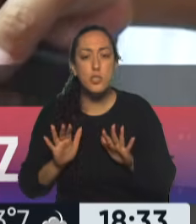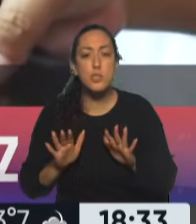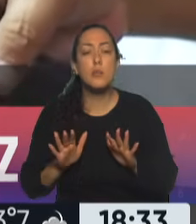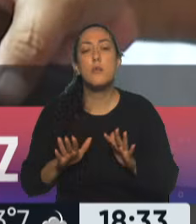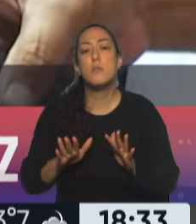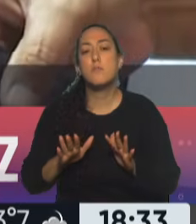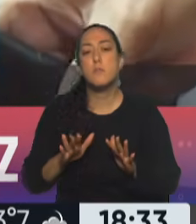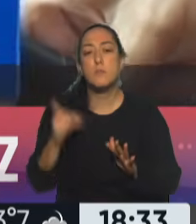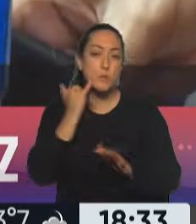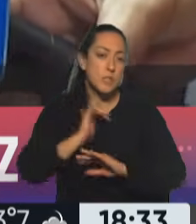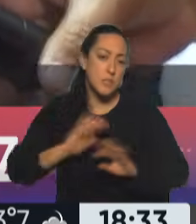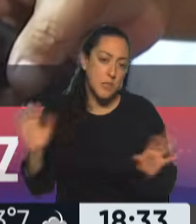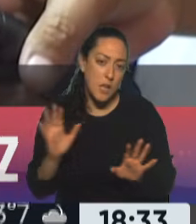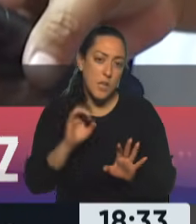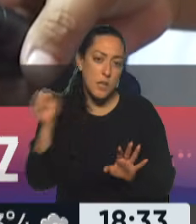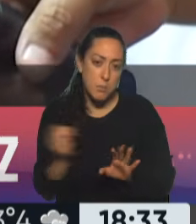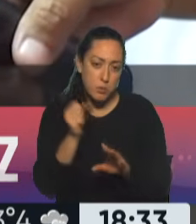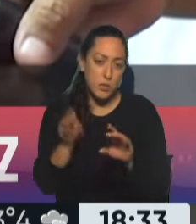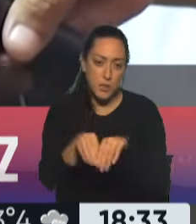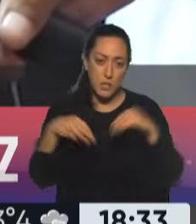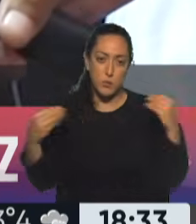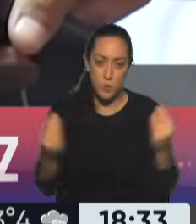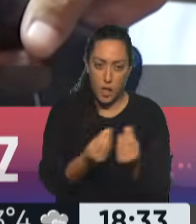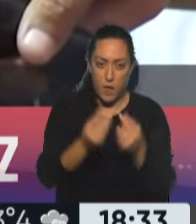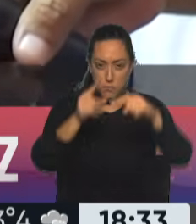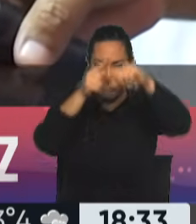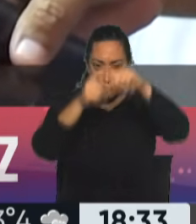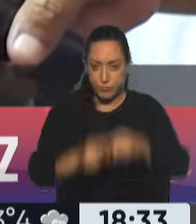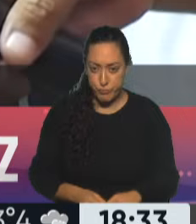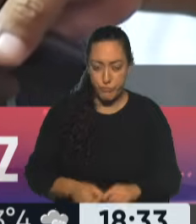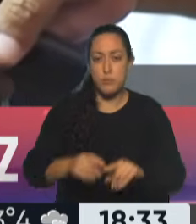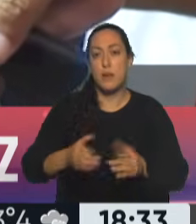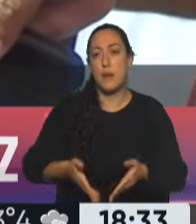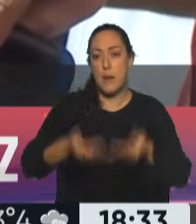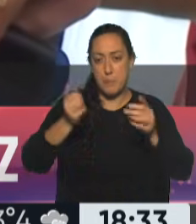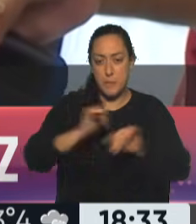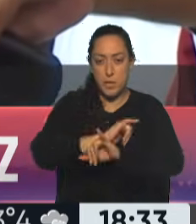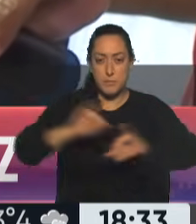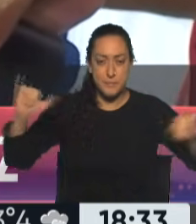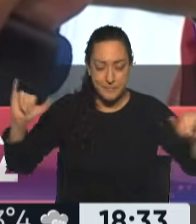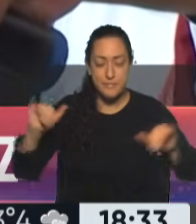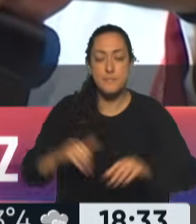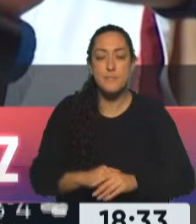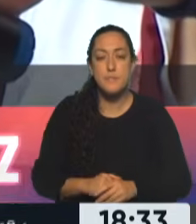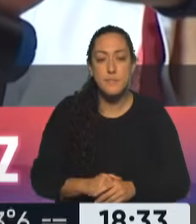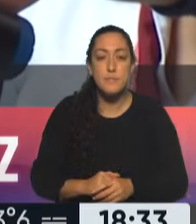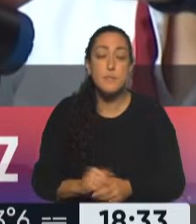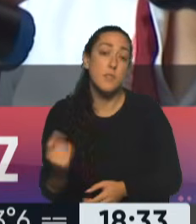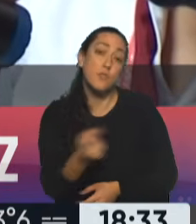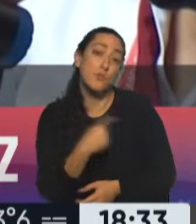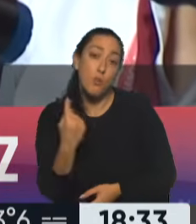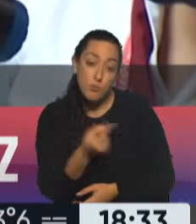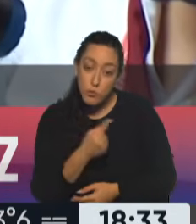emitido importantes resultados a conteo rápido, ¿no? Y nosotros